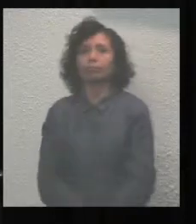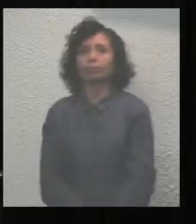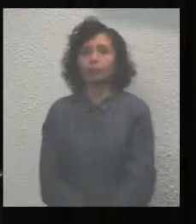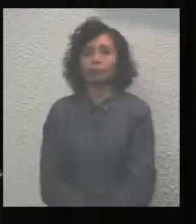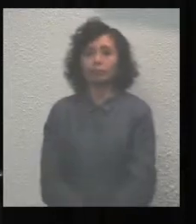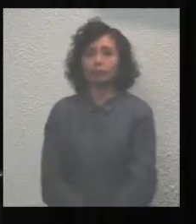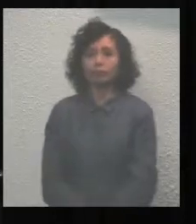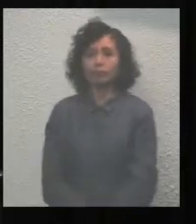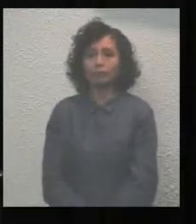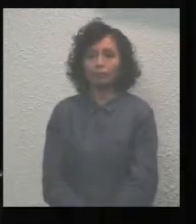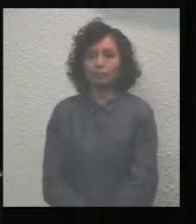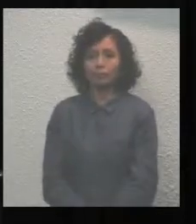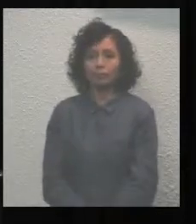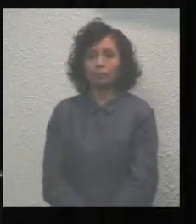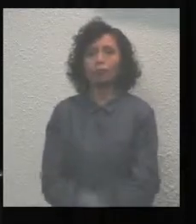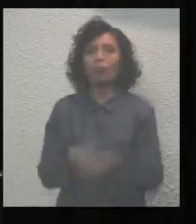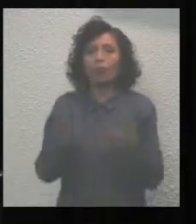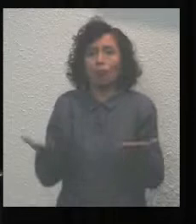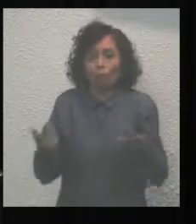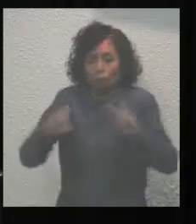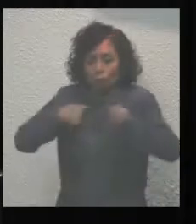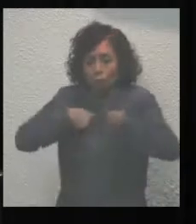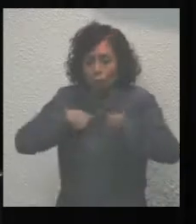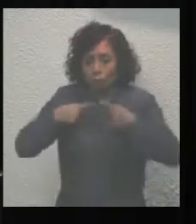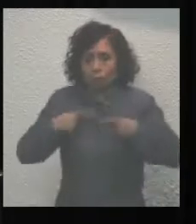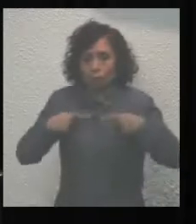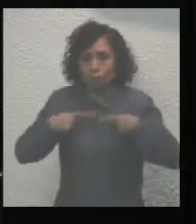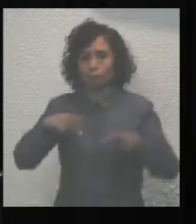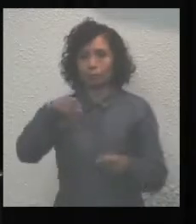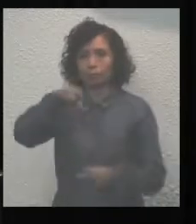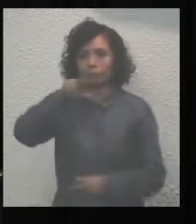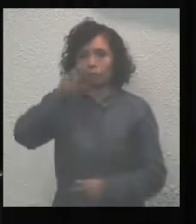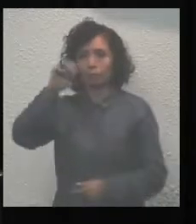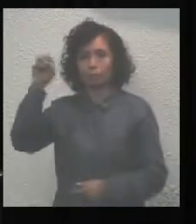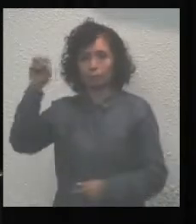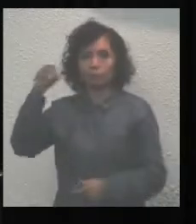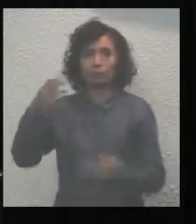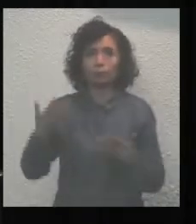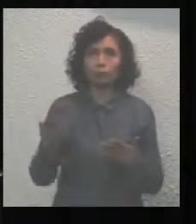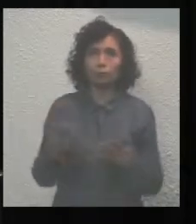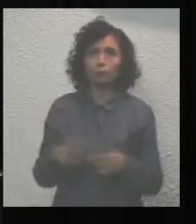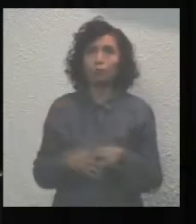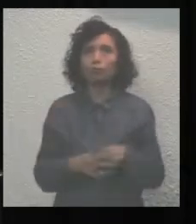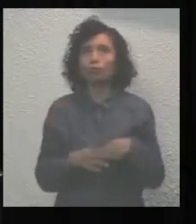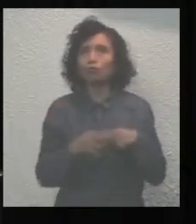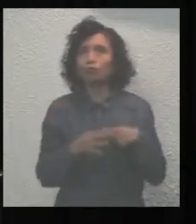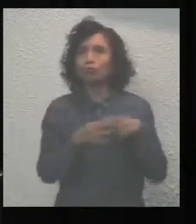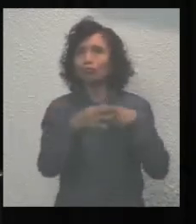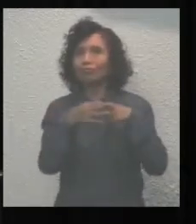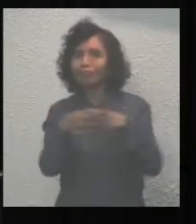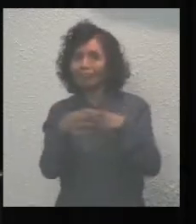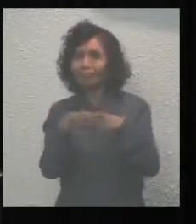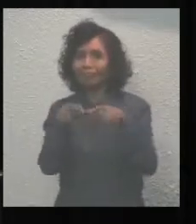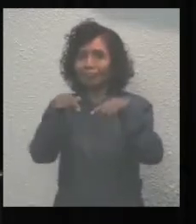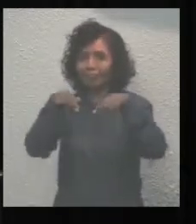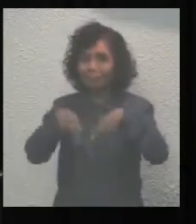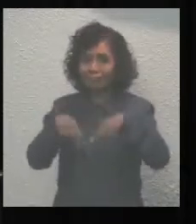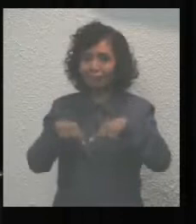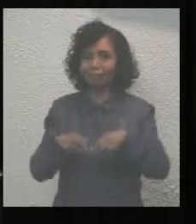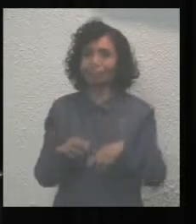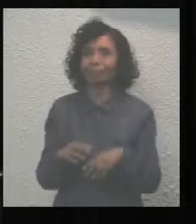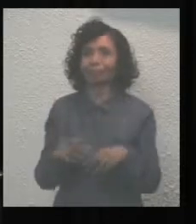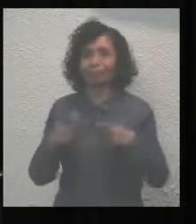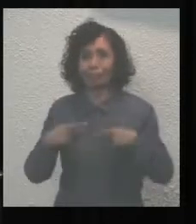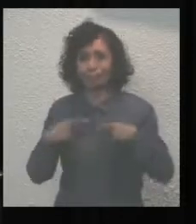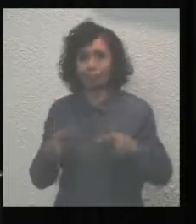Legislativo. Como ciudadano quintanarroense, como representante de los ciudadanos de esta entidad,